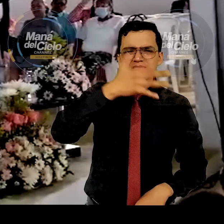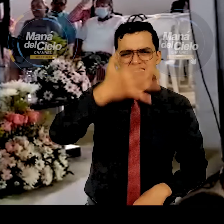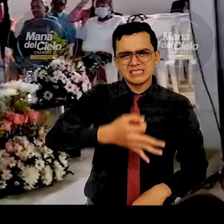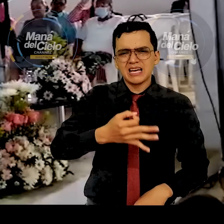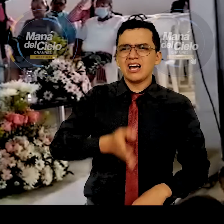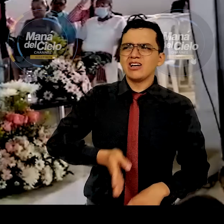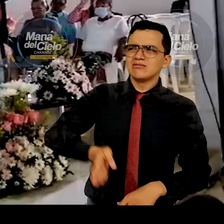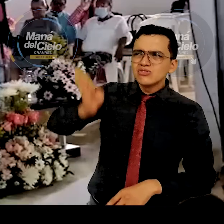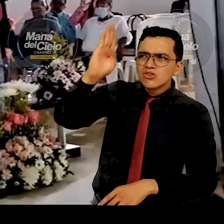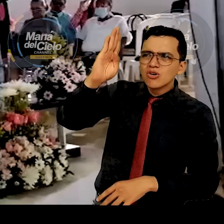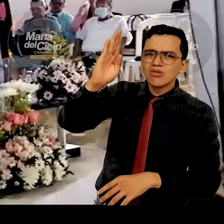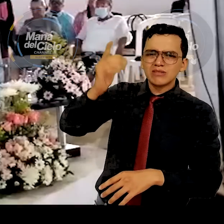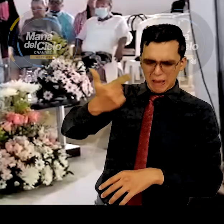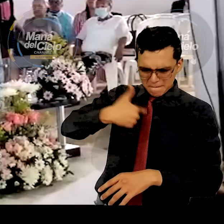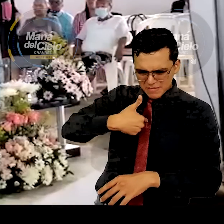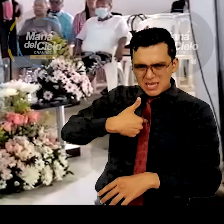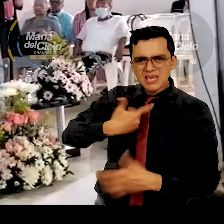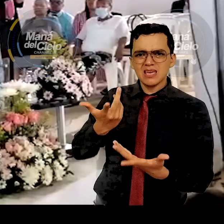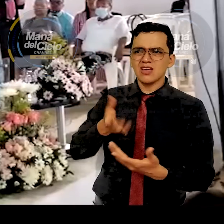Aquí.